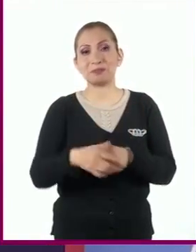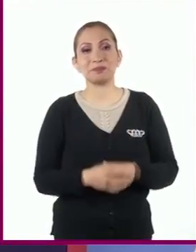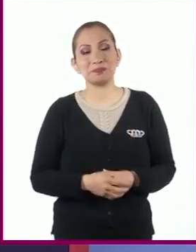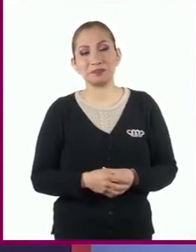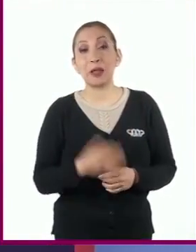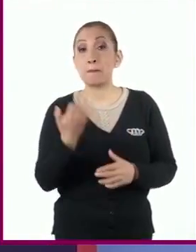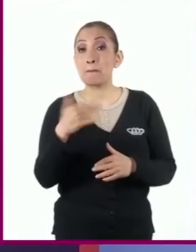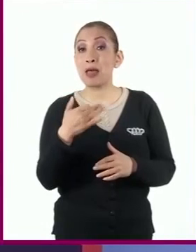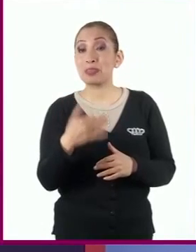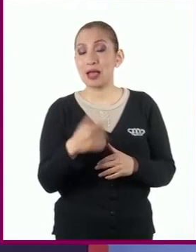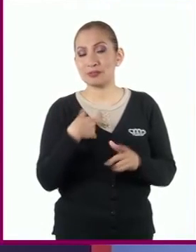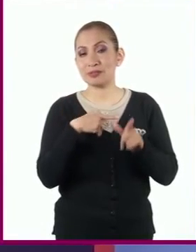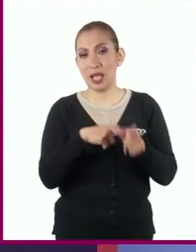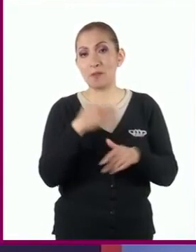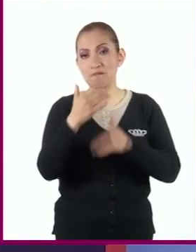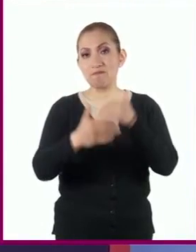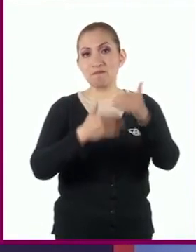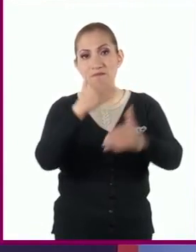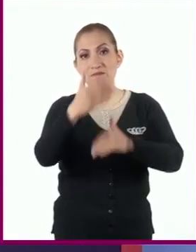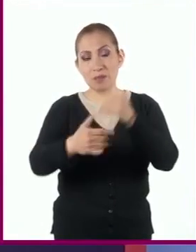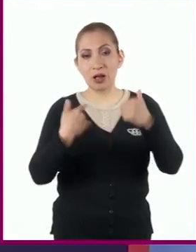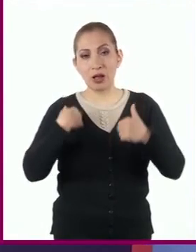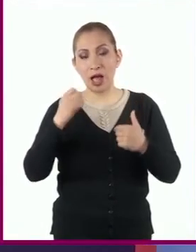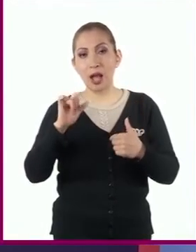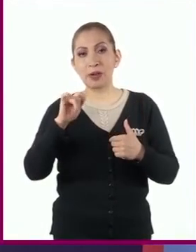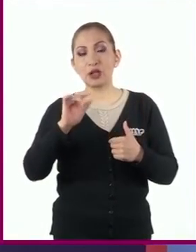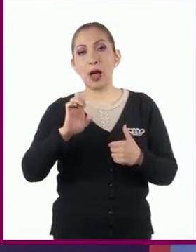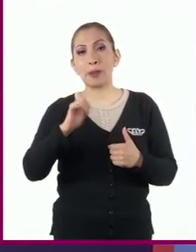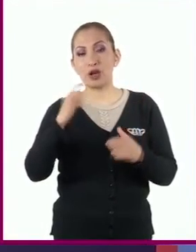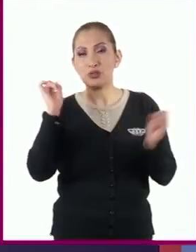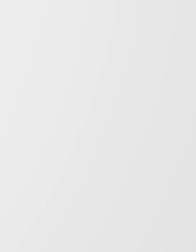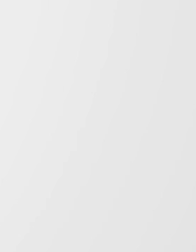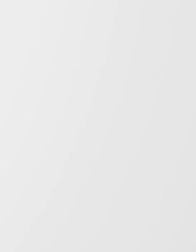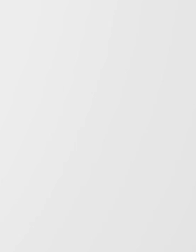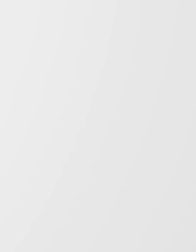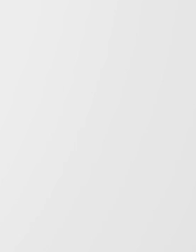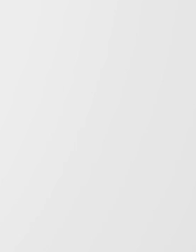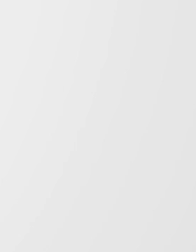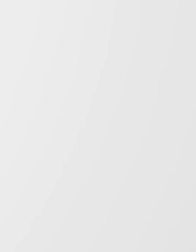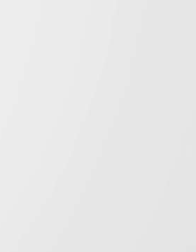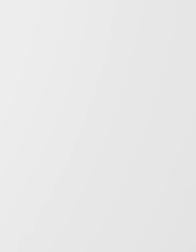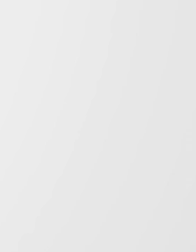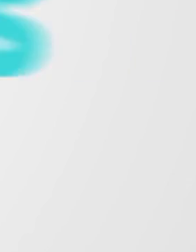de nuevo. Mientras tanto, sigamos avanzando. Soy Alberto Ábrego. Hasta la próxima.